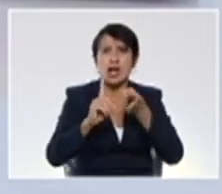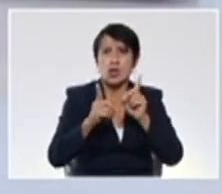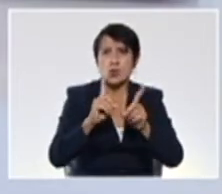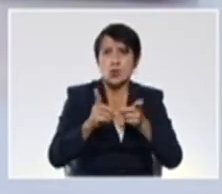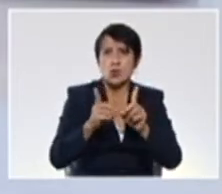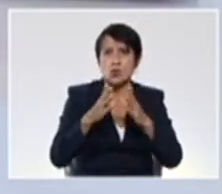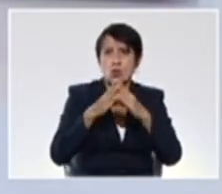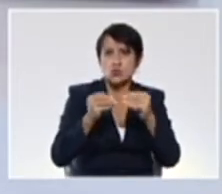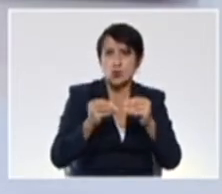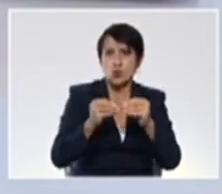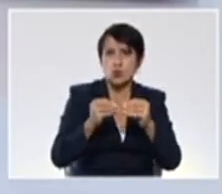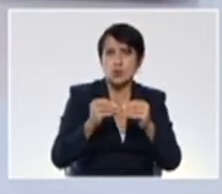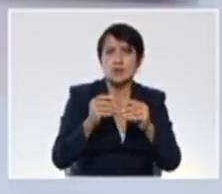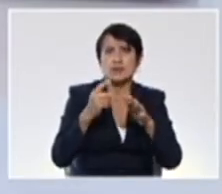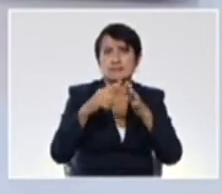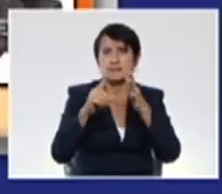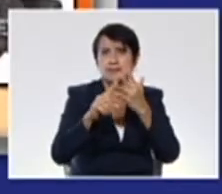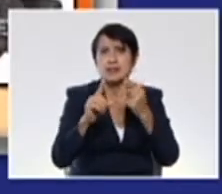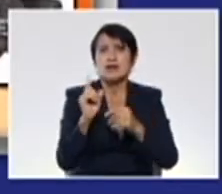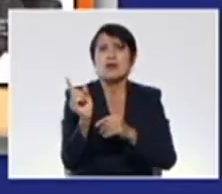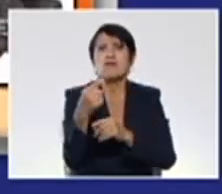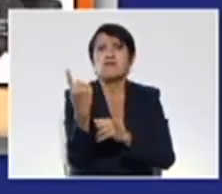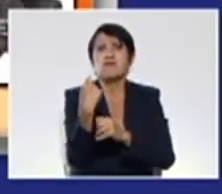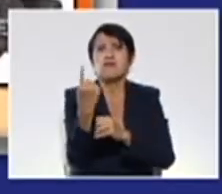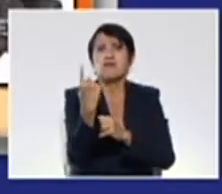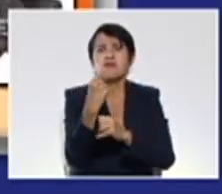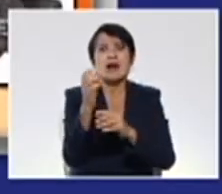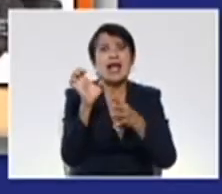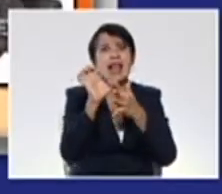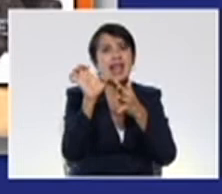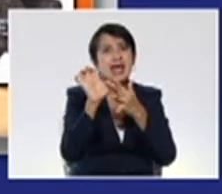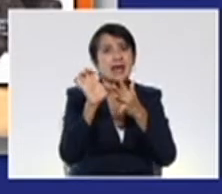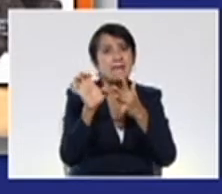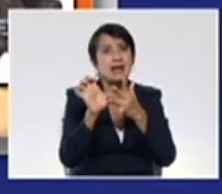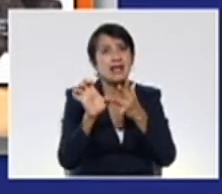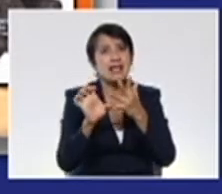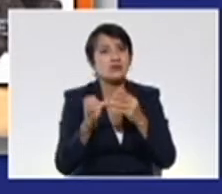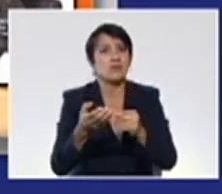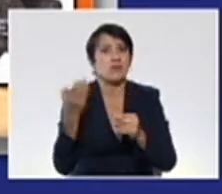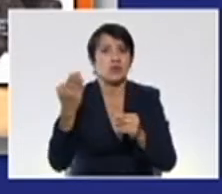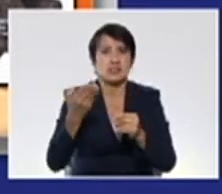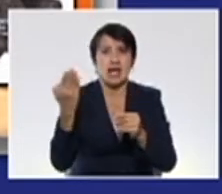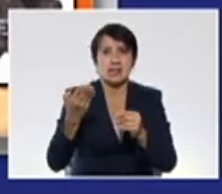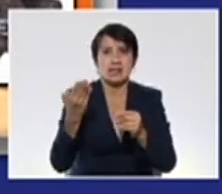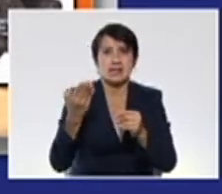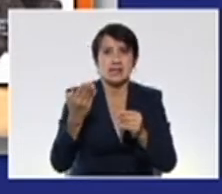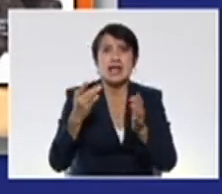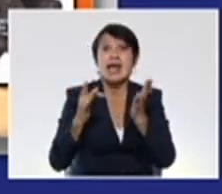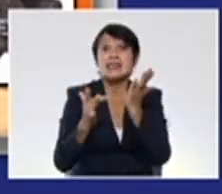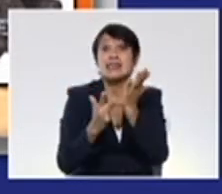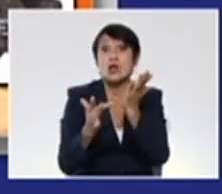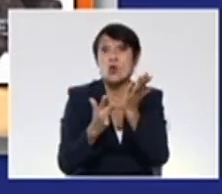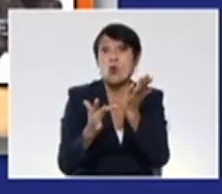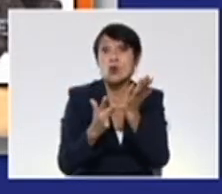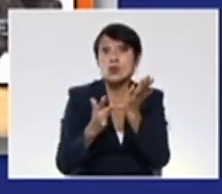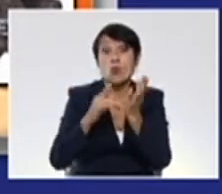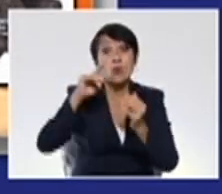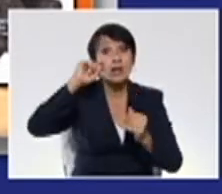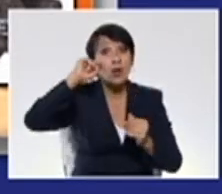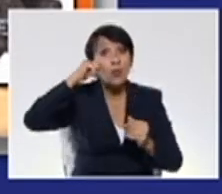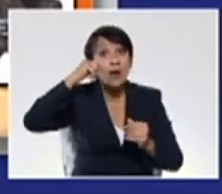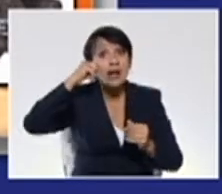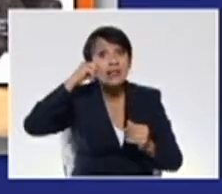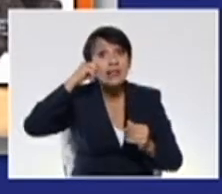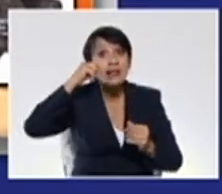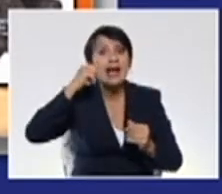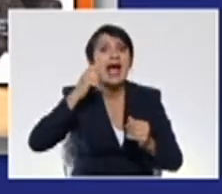memes. Muchos vemos entonces la licuadora como ese elemento primordial, ese elemento tecnológico, pero recordemos que